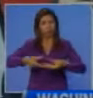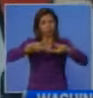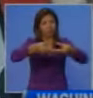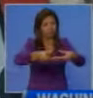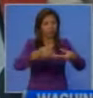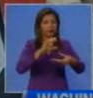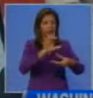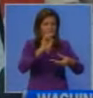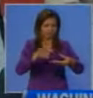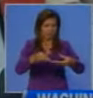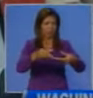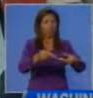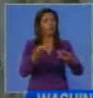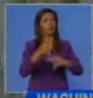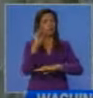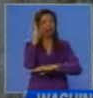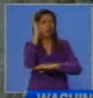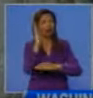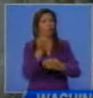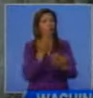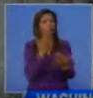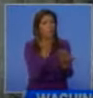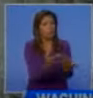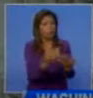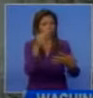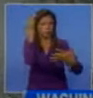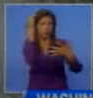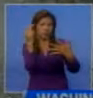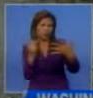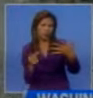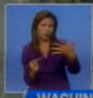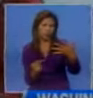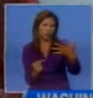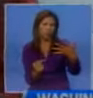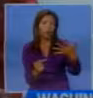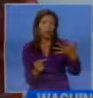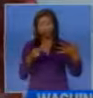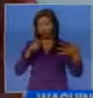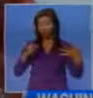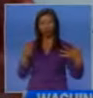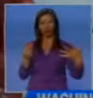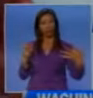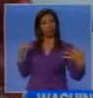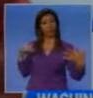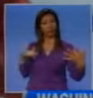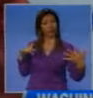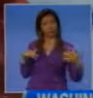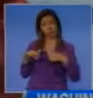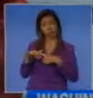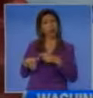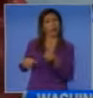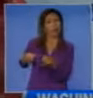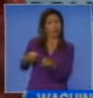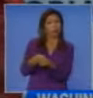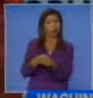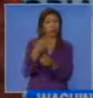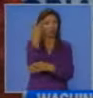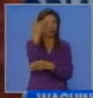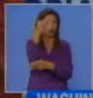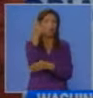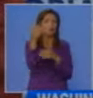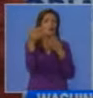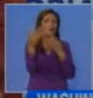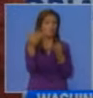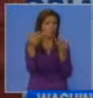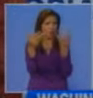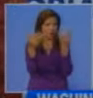sus propuestas y sus perspectivas políticas. En su discurso lo acompañaron decenas de personas que llevaron banderas blancas del